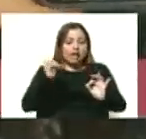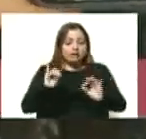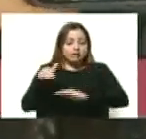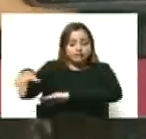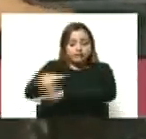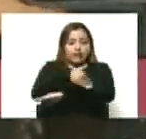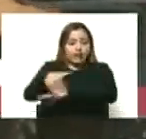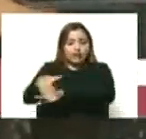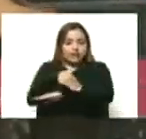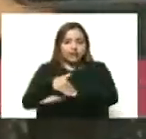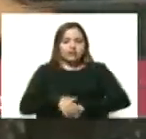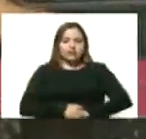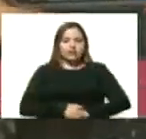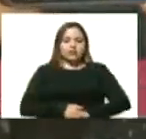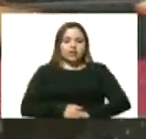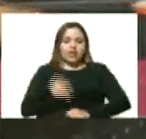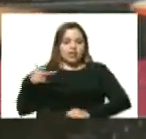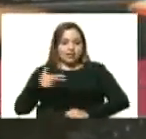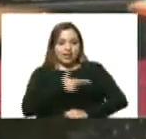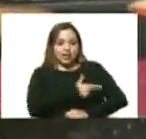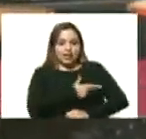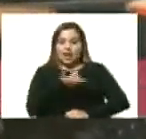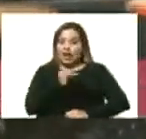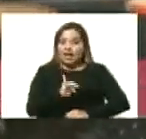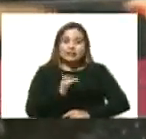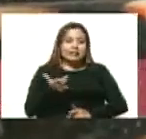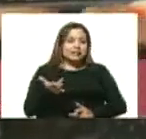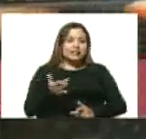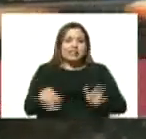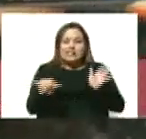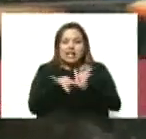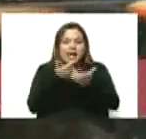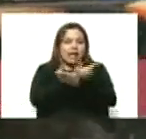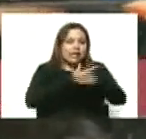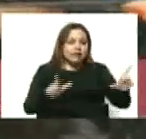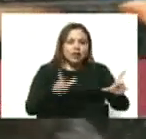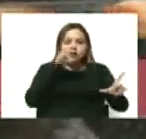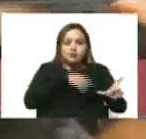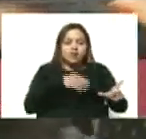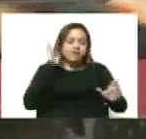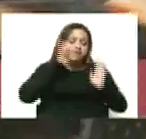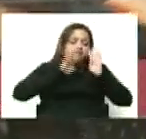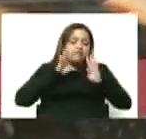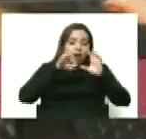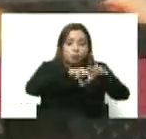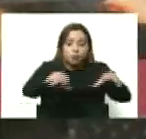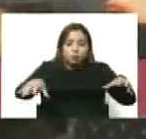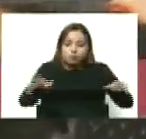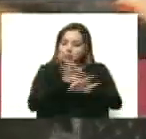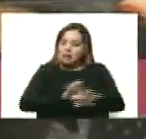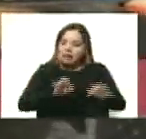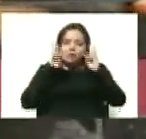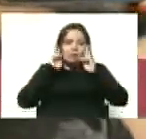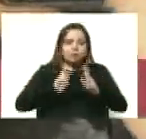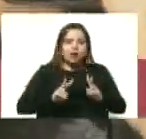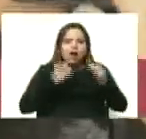principal de Tejerías prácticamente libre de escombros. Ahora estamos procediendo hacia las